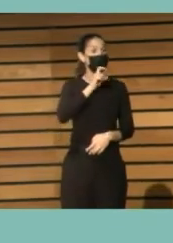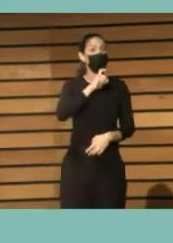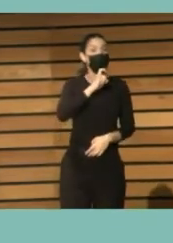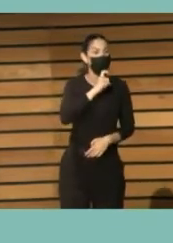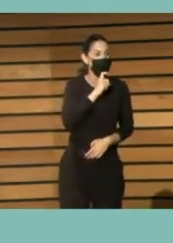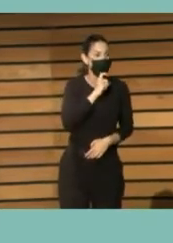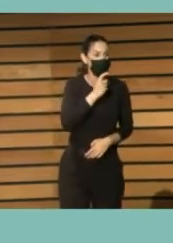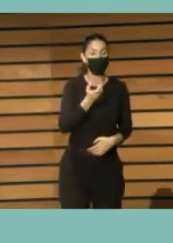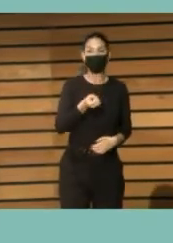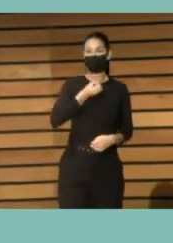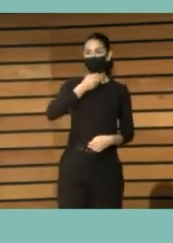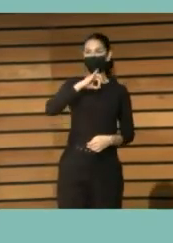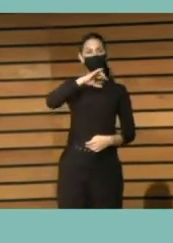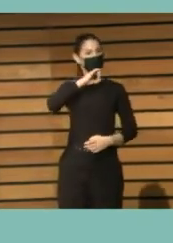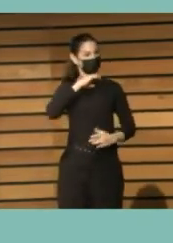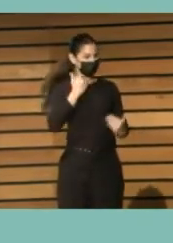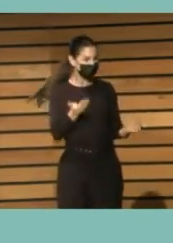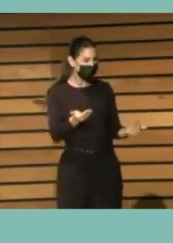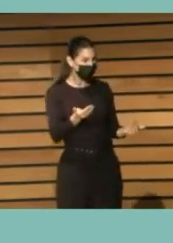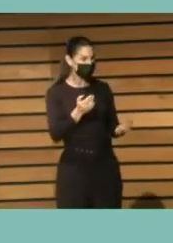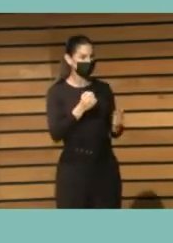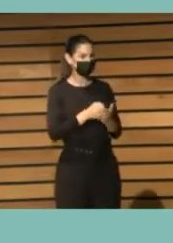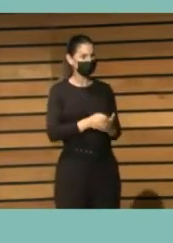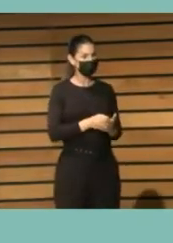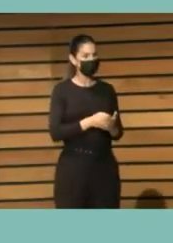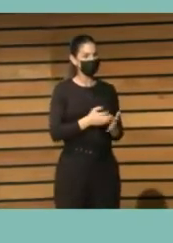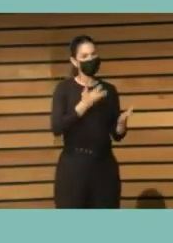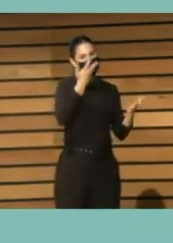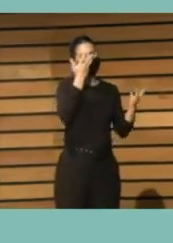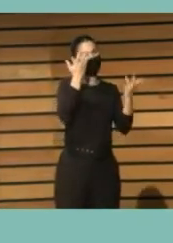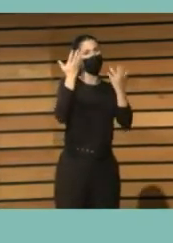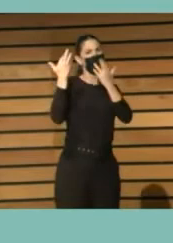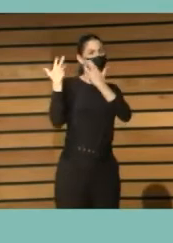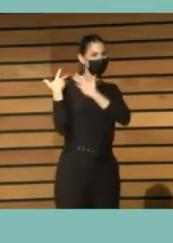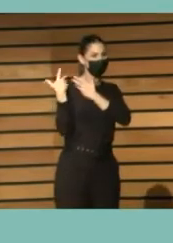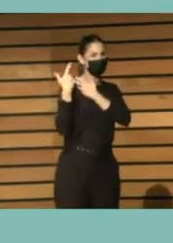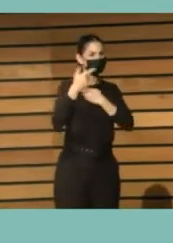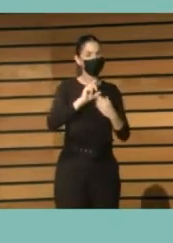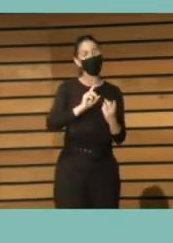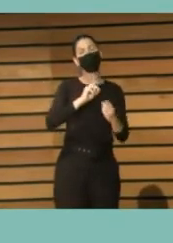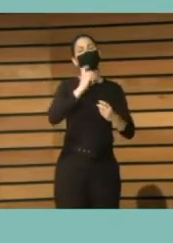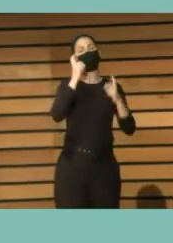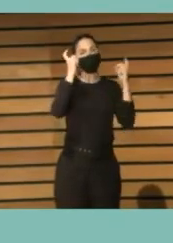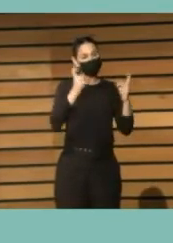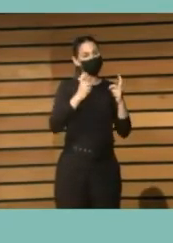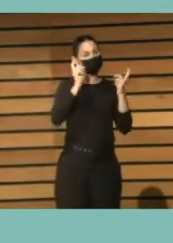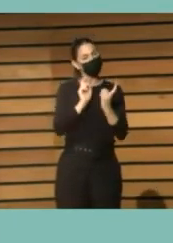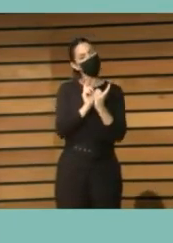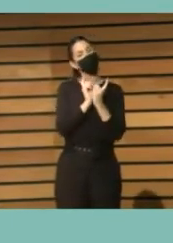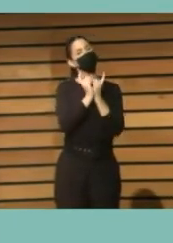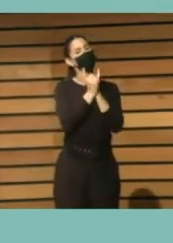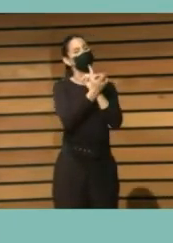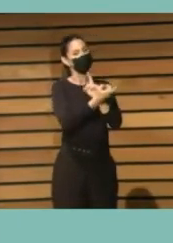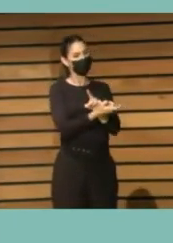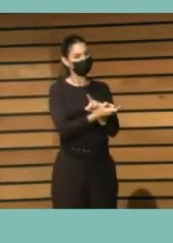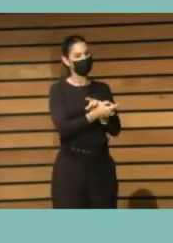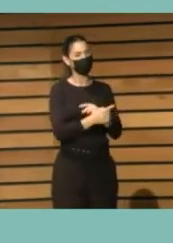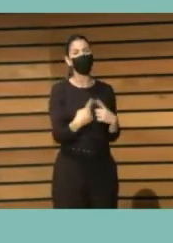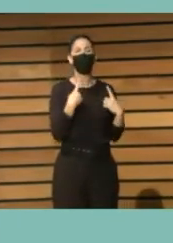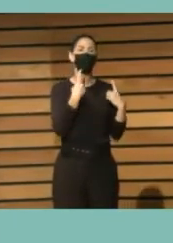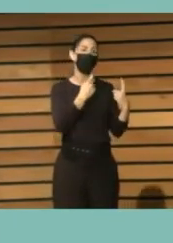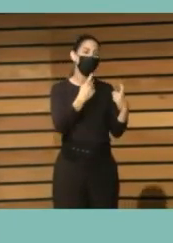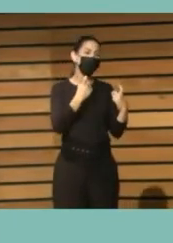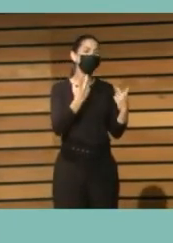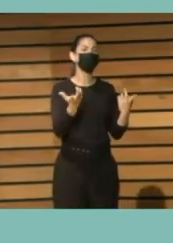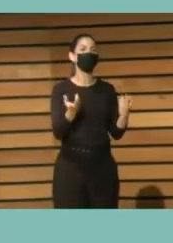algo que hace años que estamos intentando cambiar, a pesar de que aún nos falta herramientas. Yo creo que nos faltan herramientas,